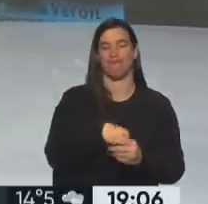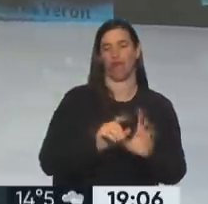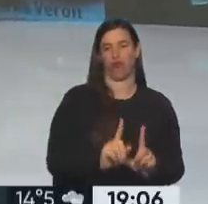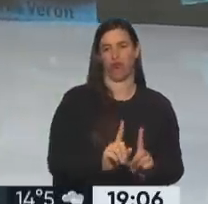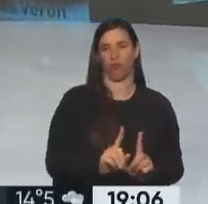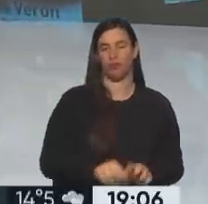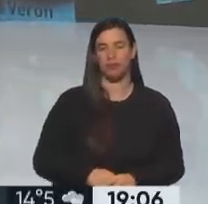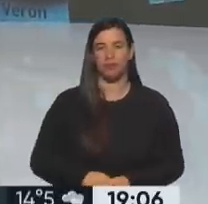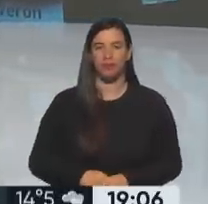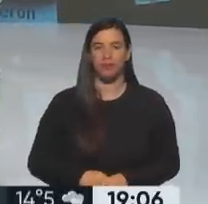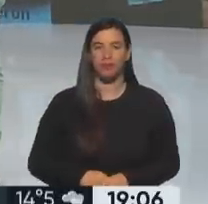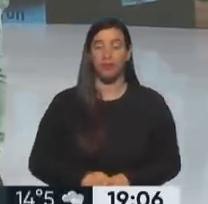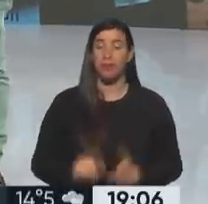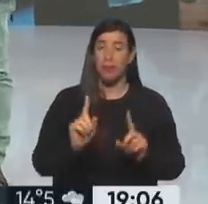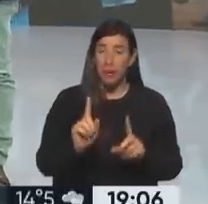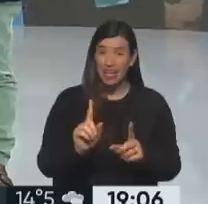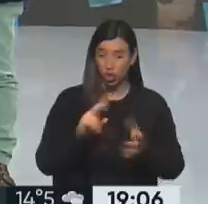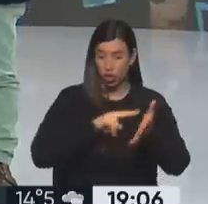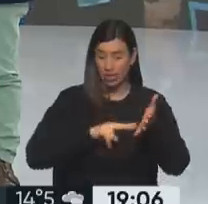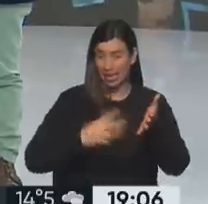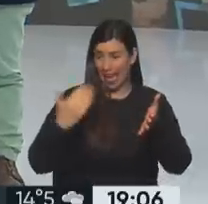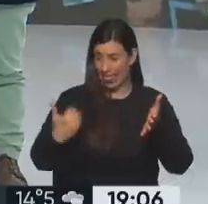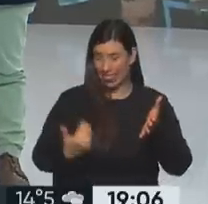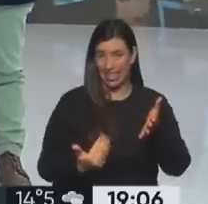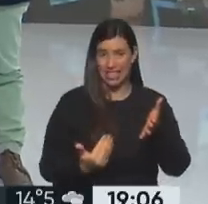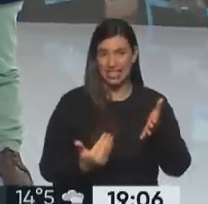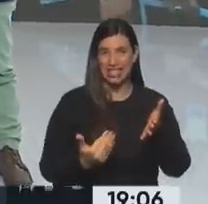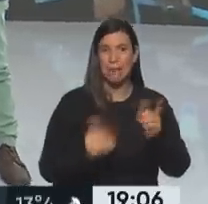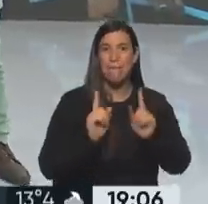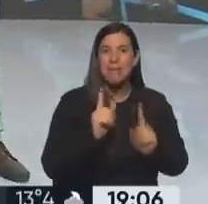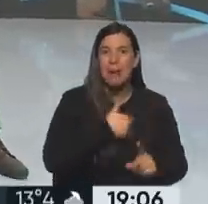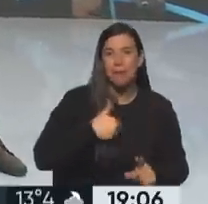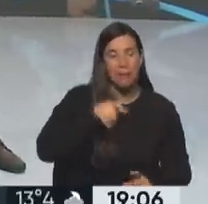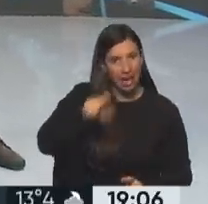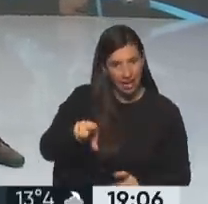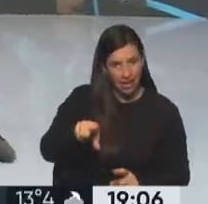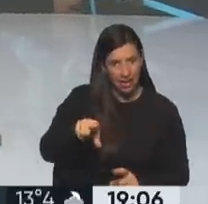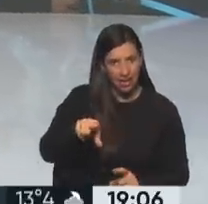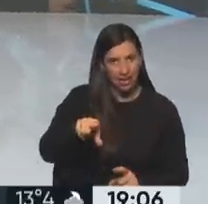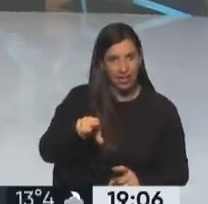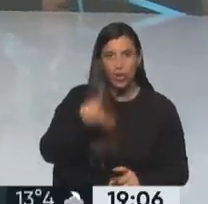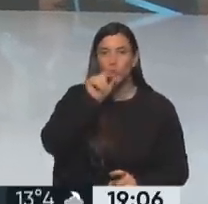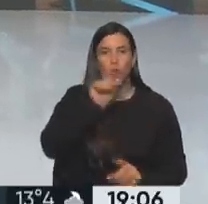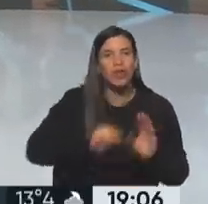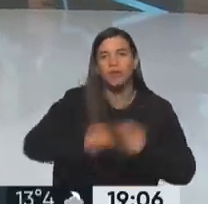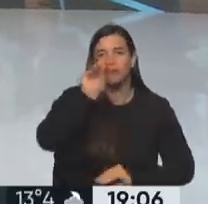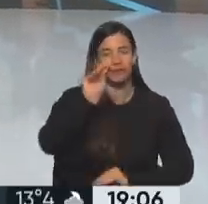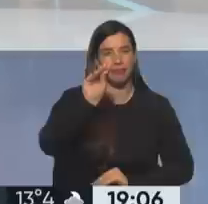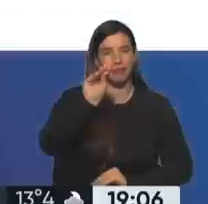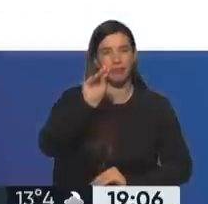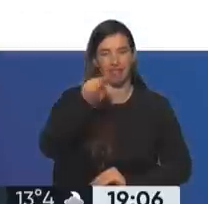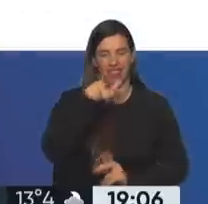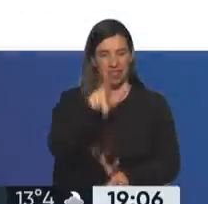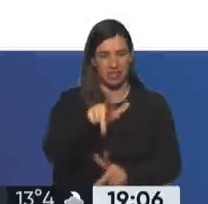se acaba de leer, la propia Susana Trimarco acaba de tuitear porque tiene, ella